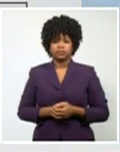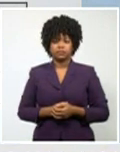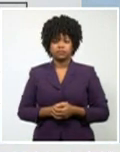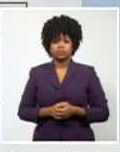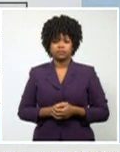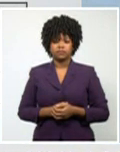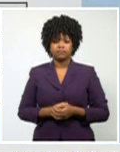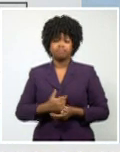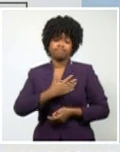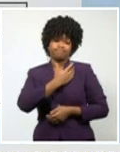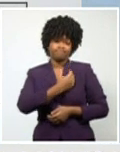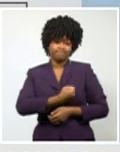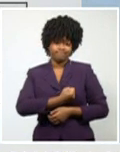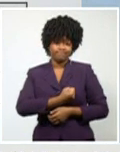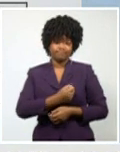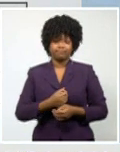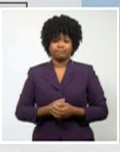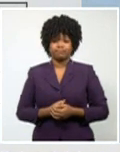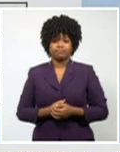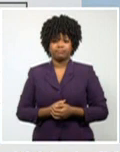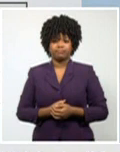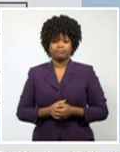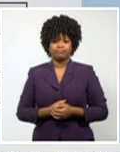Lamentablemente se producen en el día